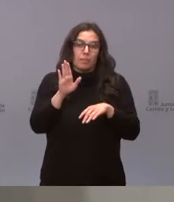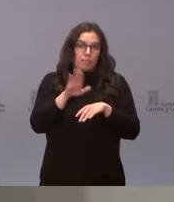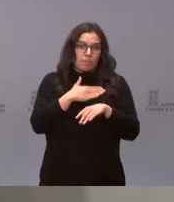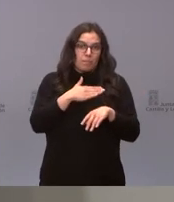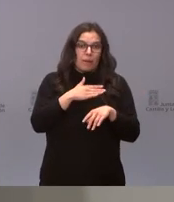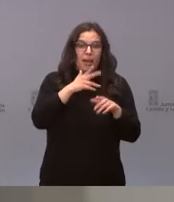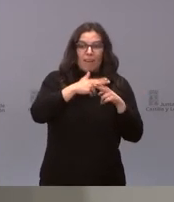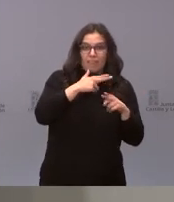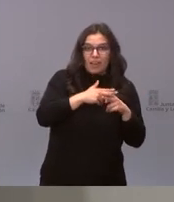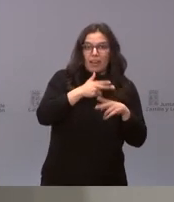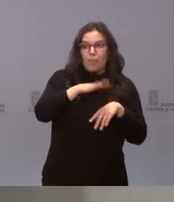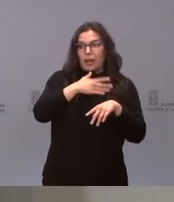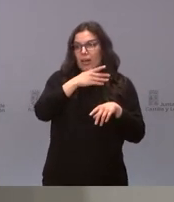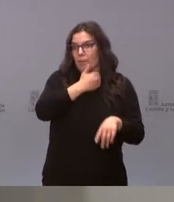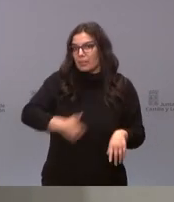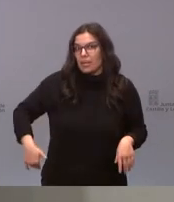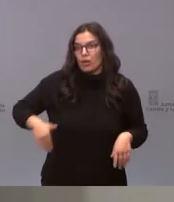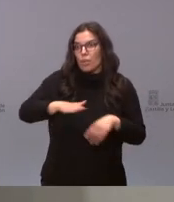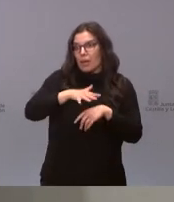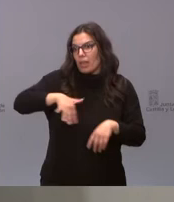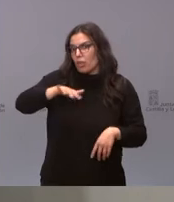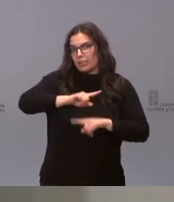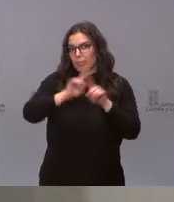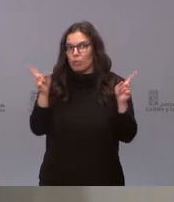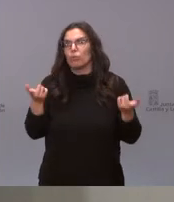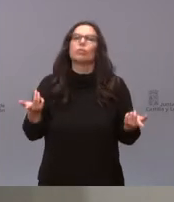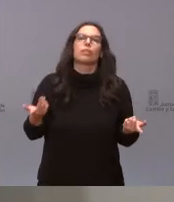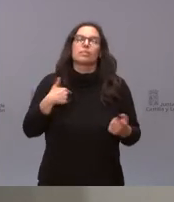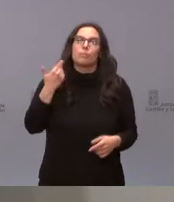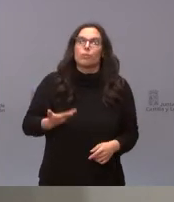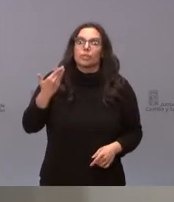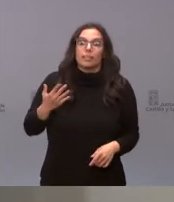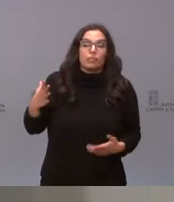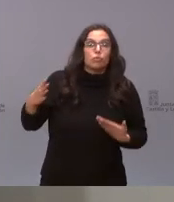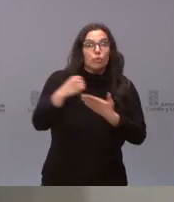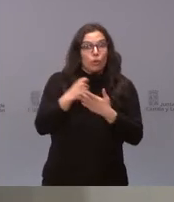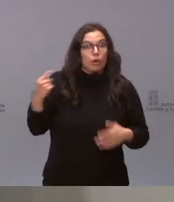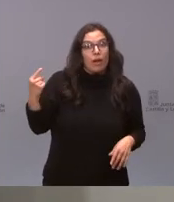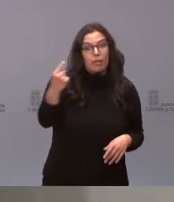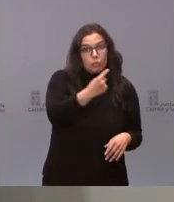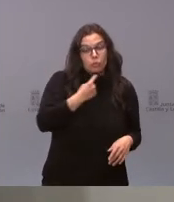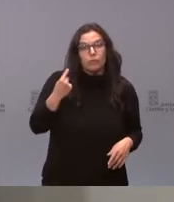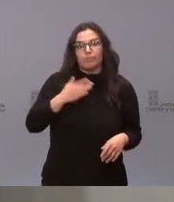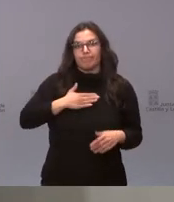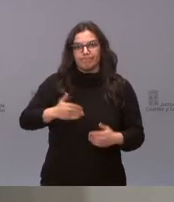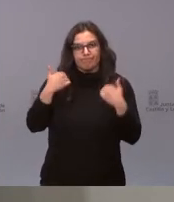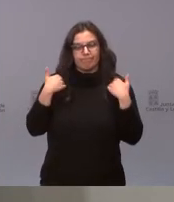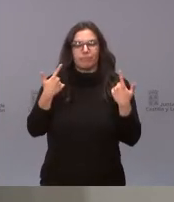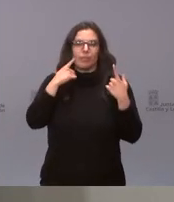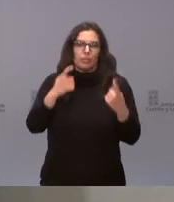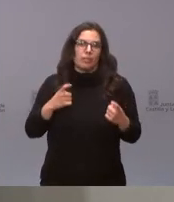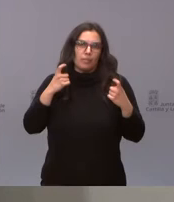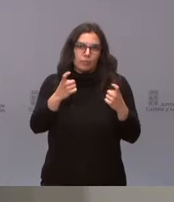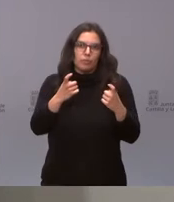lugares ni para los empresarios ni para nadie entonces es muy importante que todos y cada uno de nosotros cada uno en nuestra responsabilidad intentemos